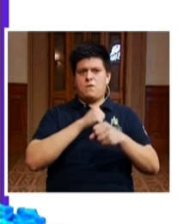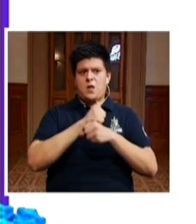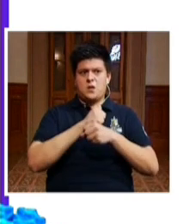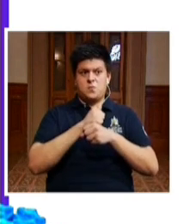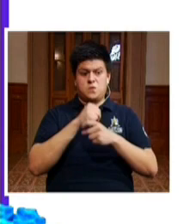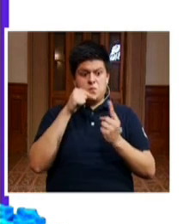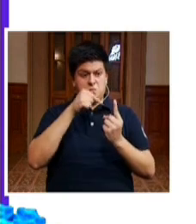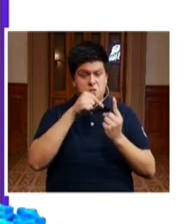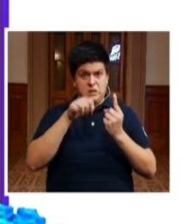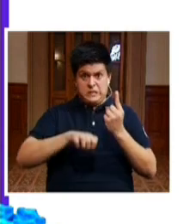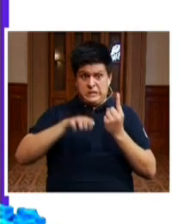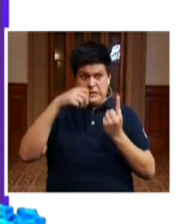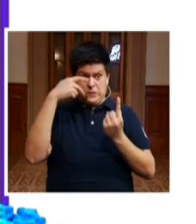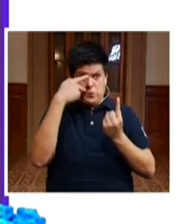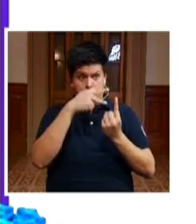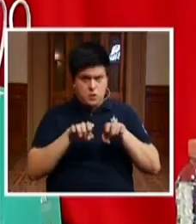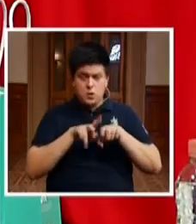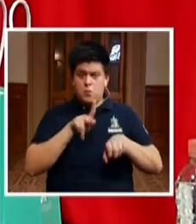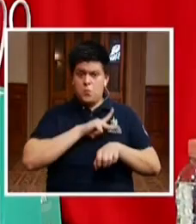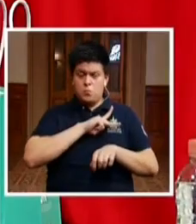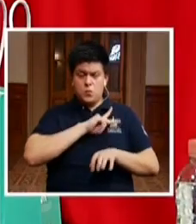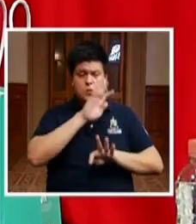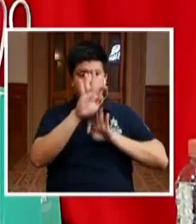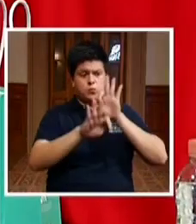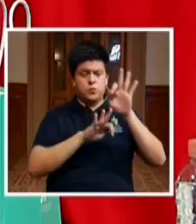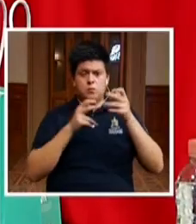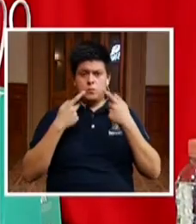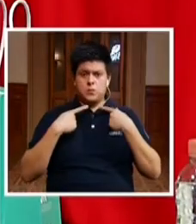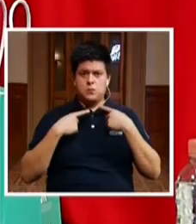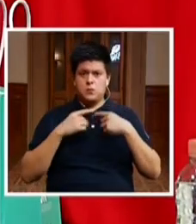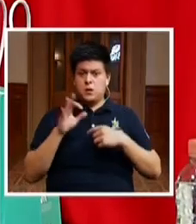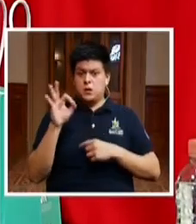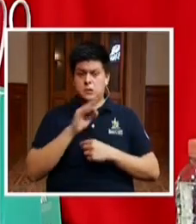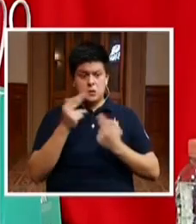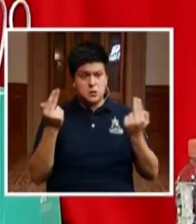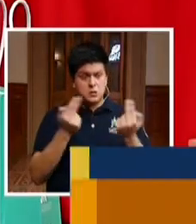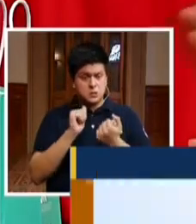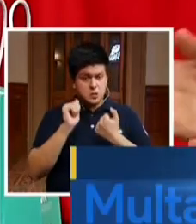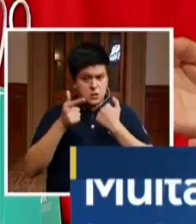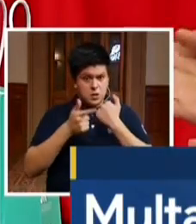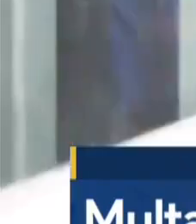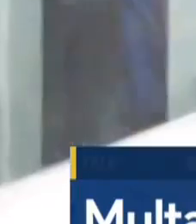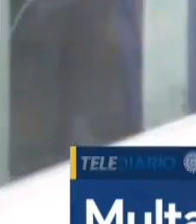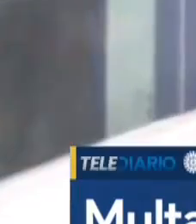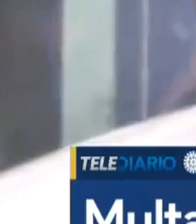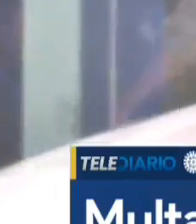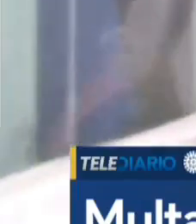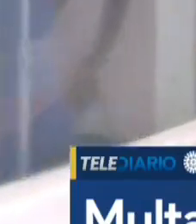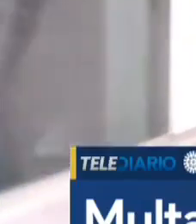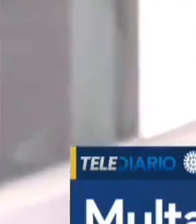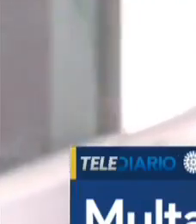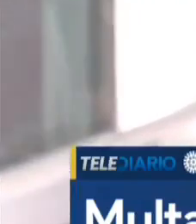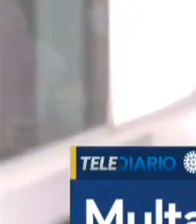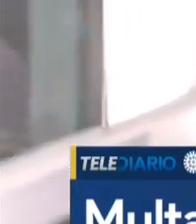total 80.165 casos y 4.484